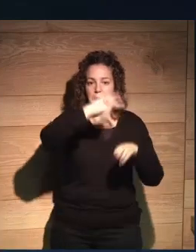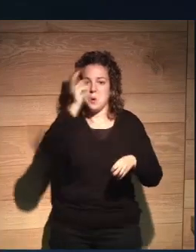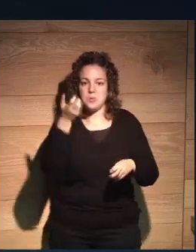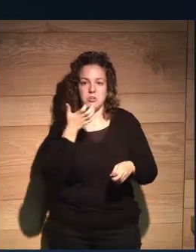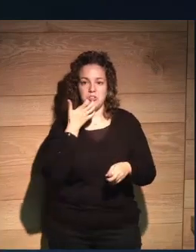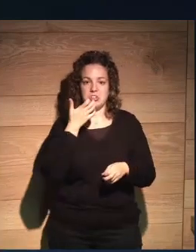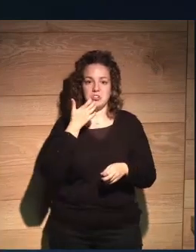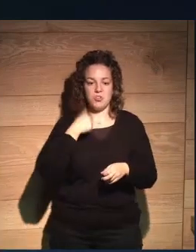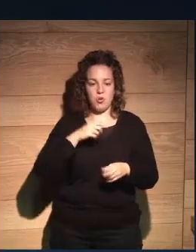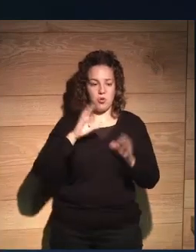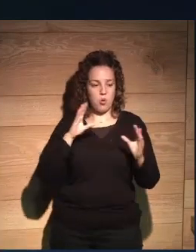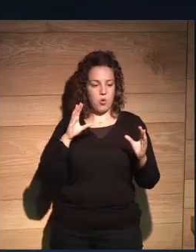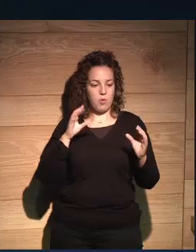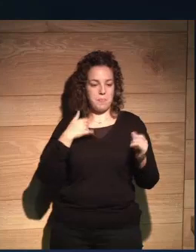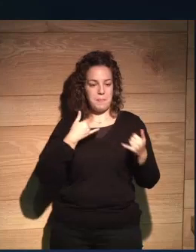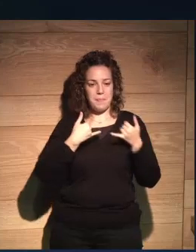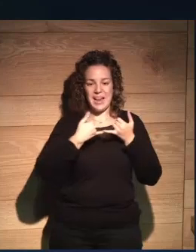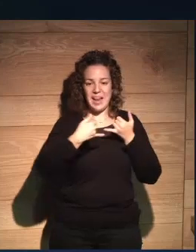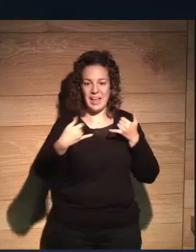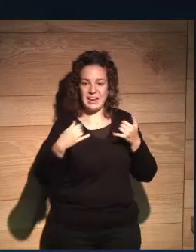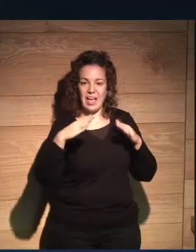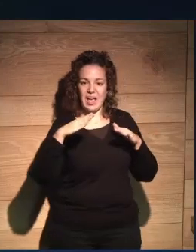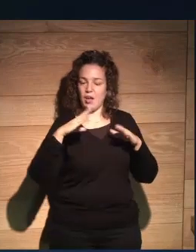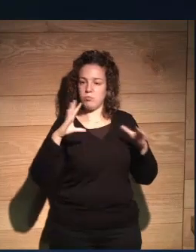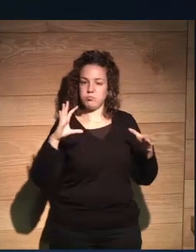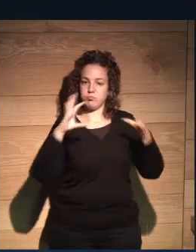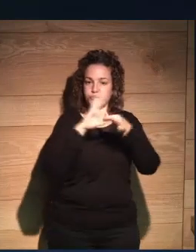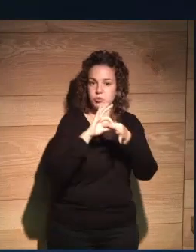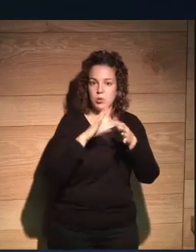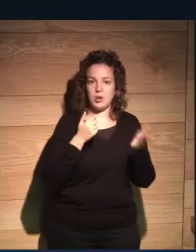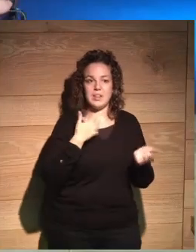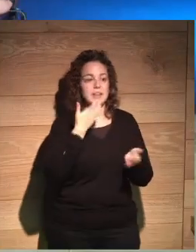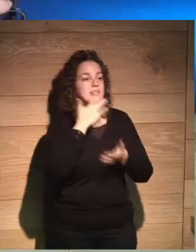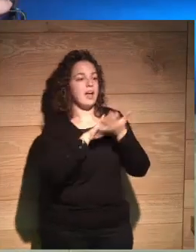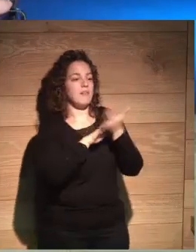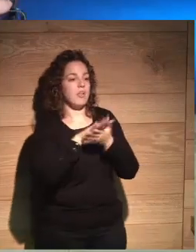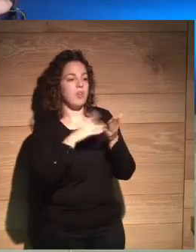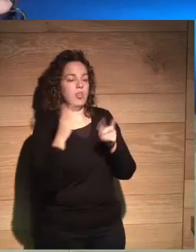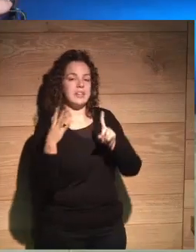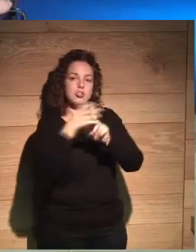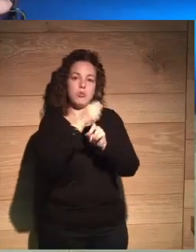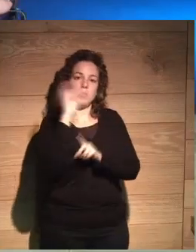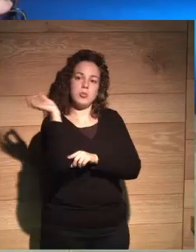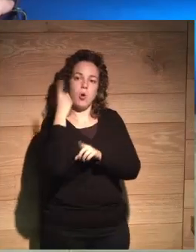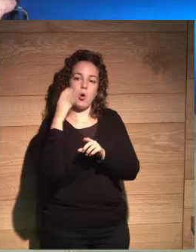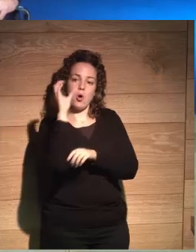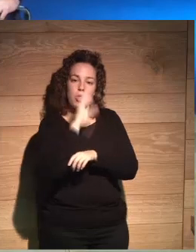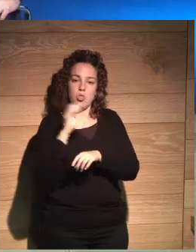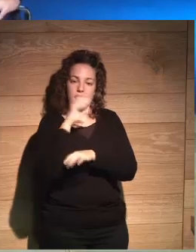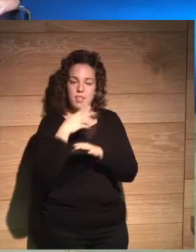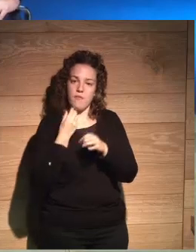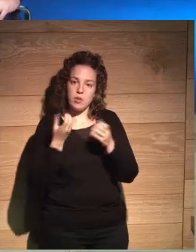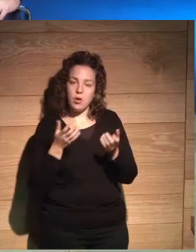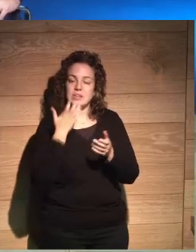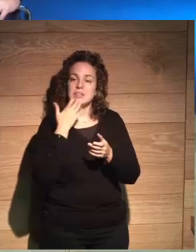si estoy siendo coherente con mi línea que llevo desempeñando durante muchos años. Sobre todo si estás hablando de descubrimientos o hechos científicos que tienes. Claro, exactamente, pero si yo